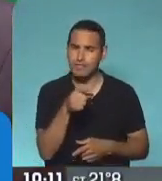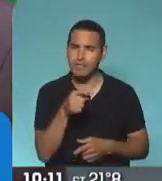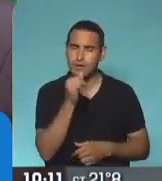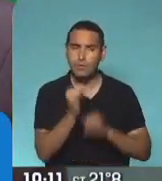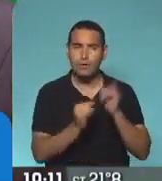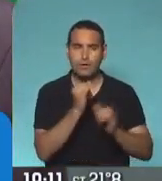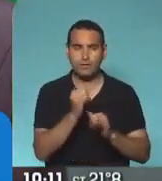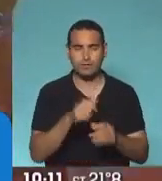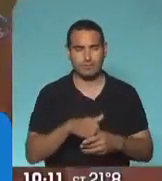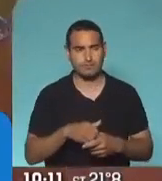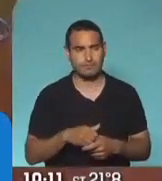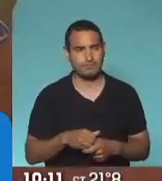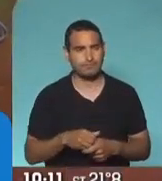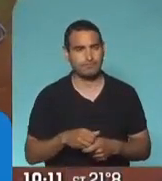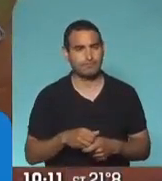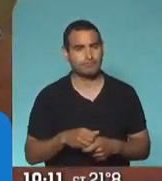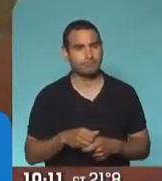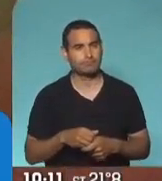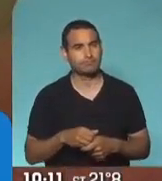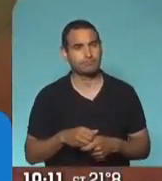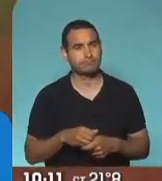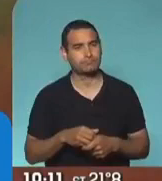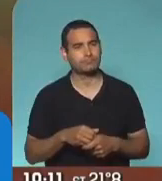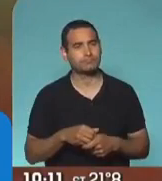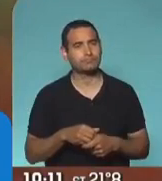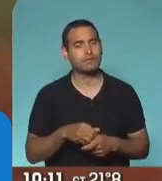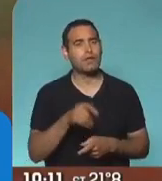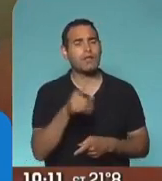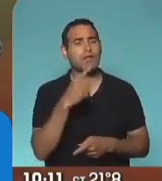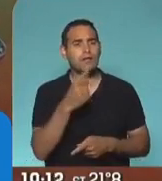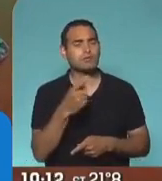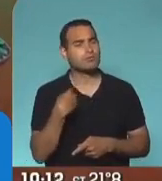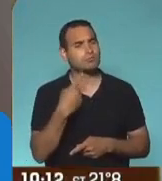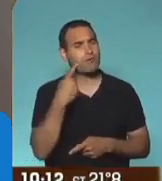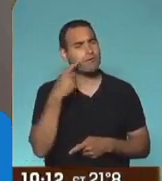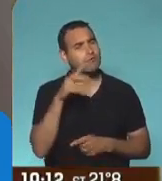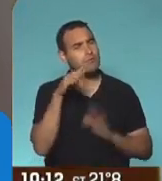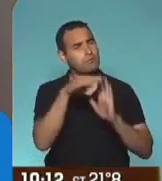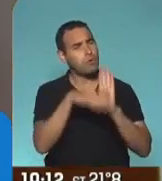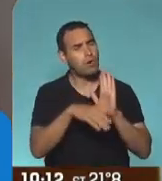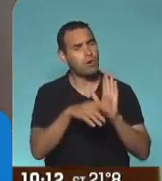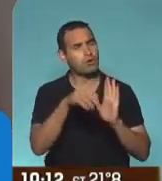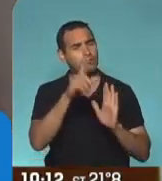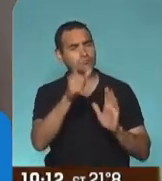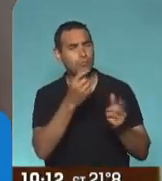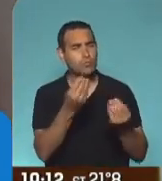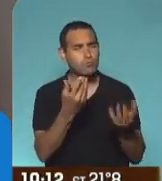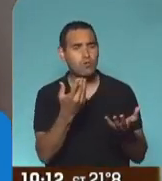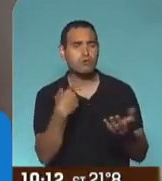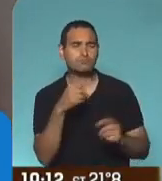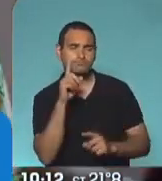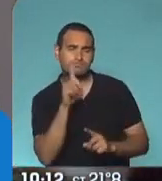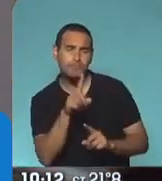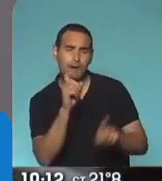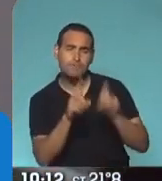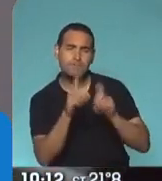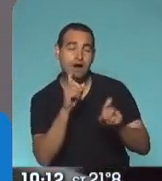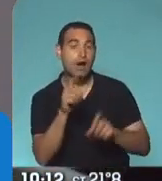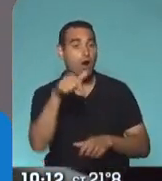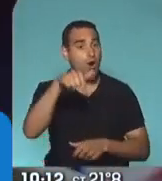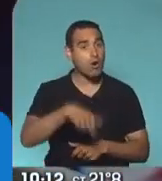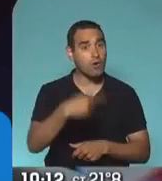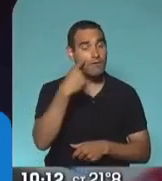el vaso medio lleno de todo este proceso. ¿Qué es lo que mejor sacamos? Eso hacemos los políticos. Y que hoy haya estado